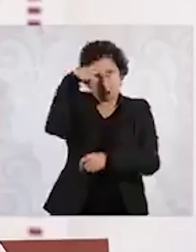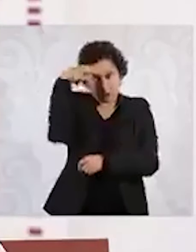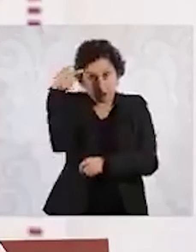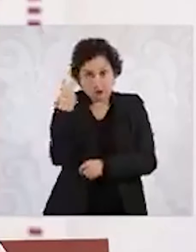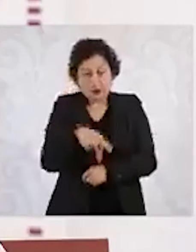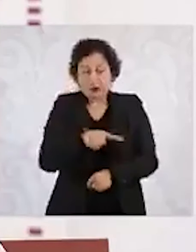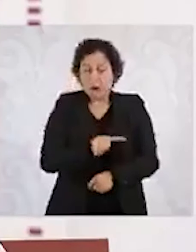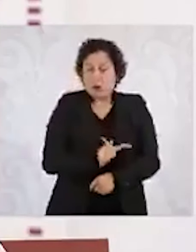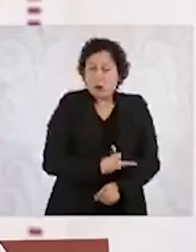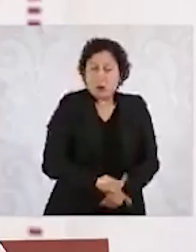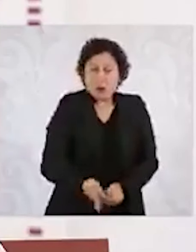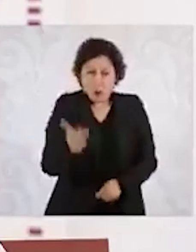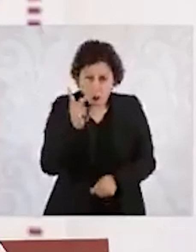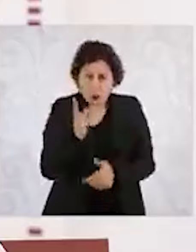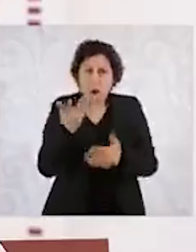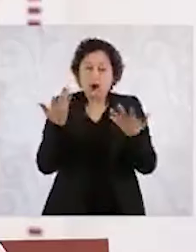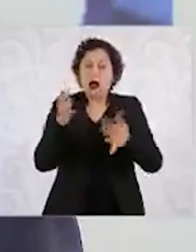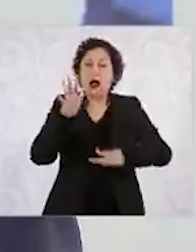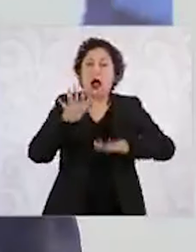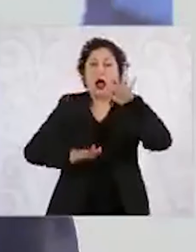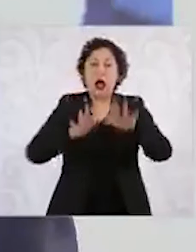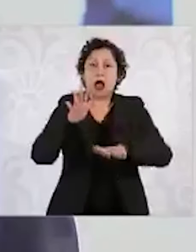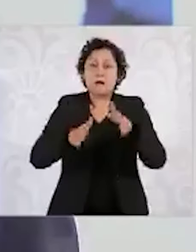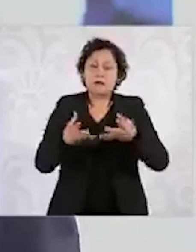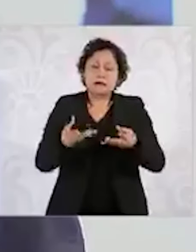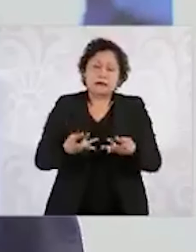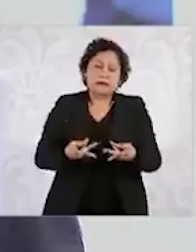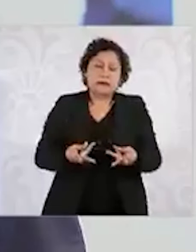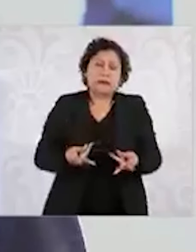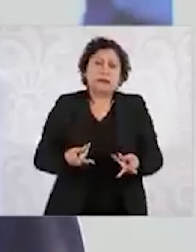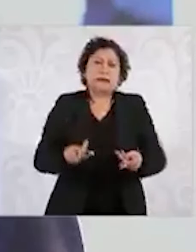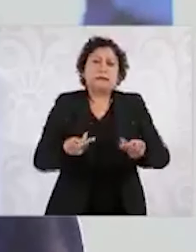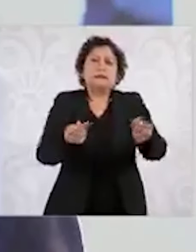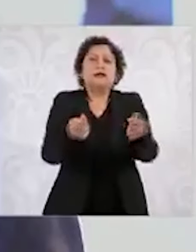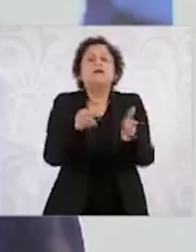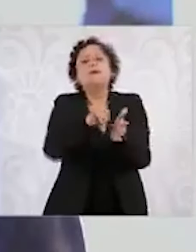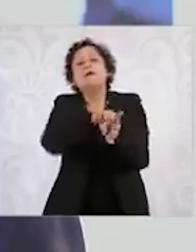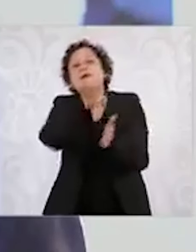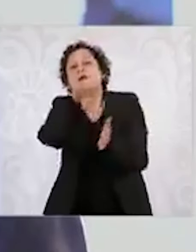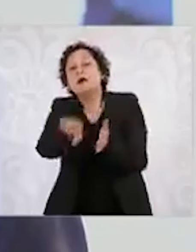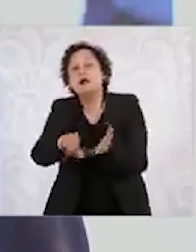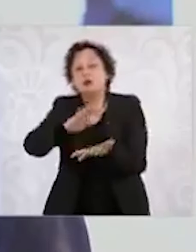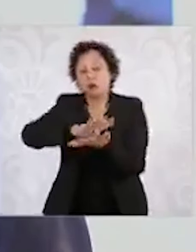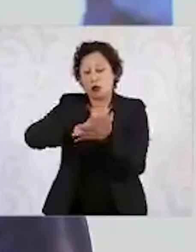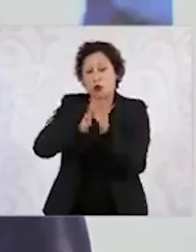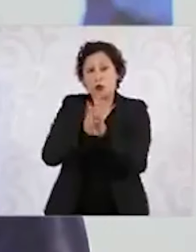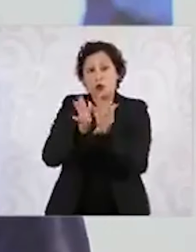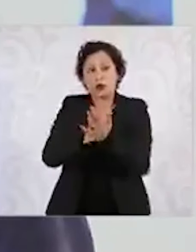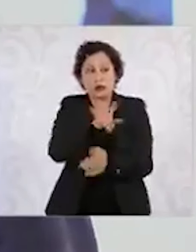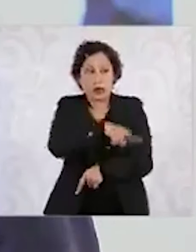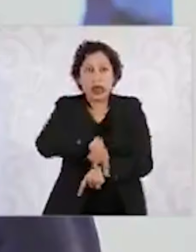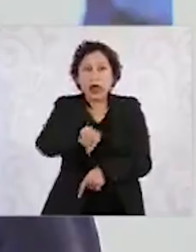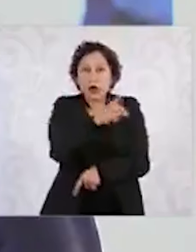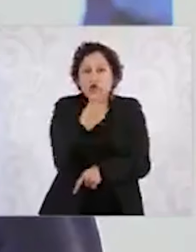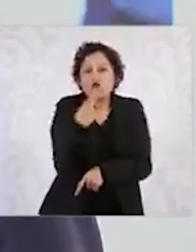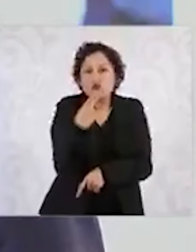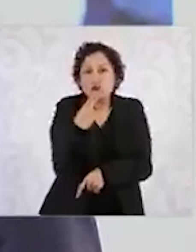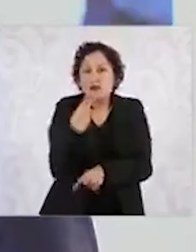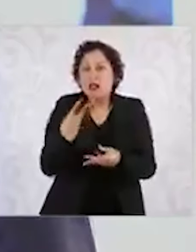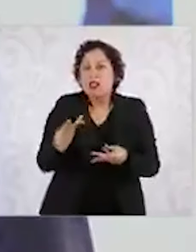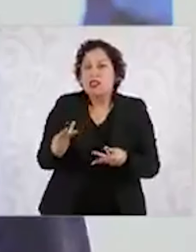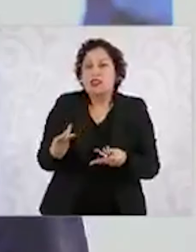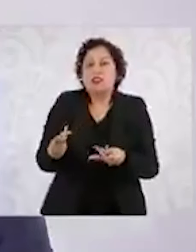principales: bienestar de las personas que trabajan y viven en el campo, garantizar el maíz blanco y la autosuficiencia de frijol, garantizar agua